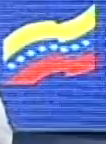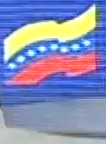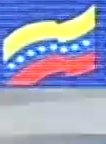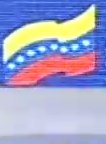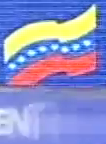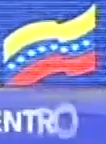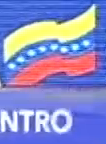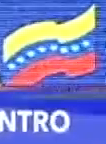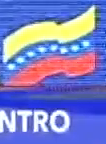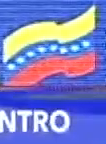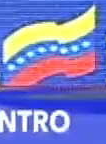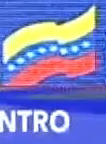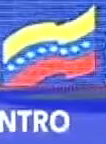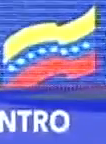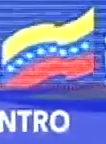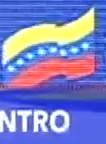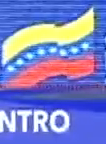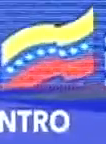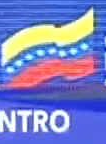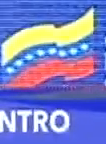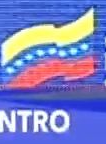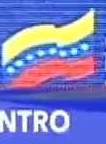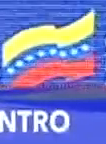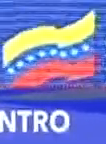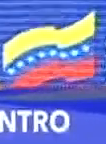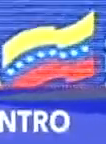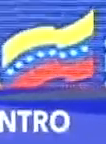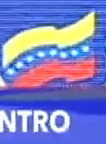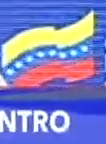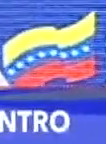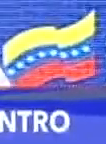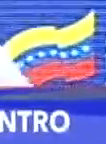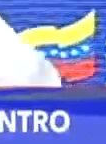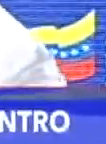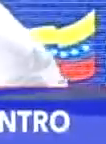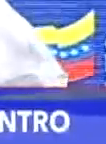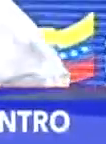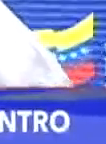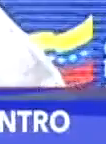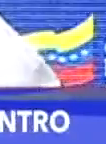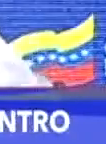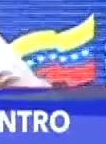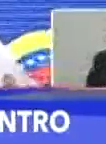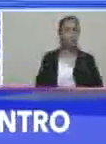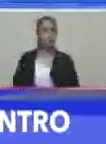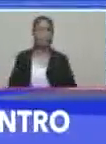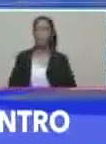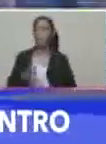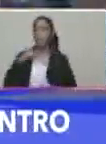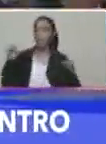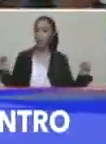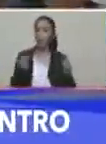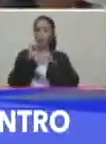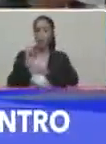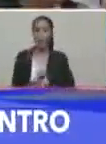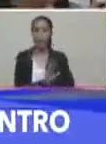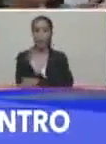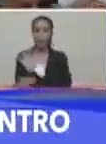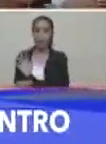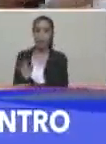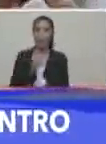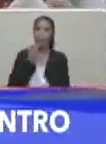que viva la unión de Cuba y Venezuela por siempre, que viva el ALBA. Bueno, buenas